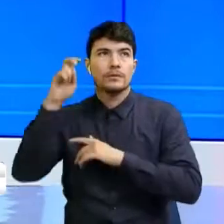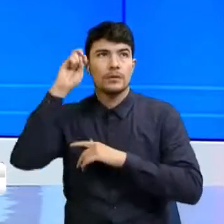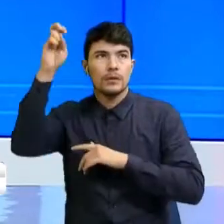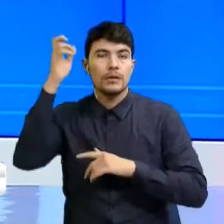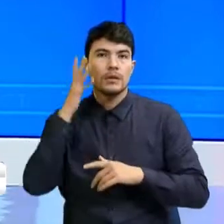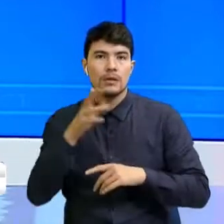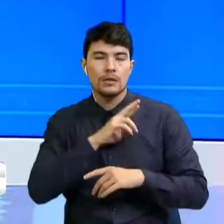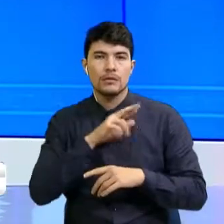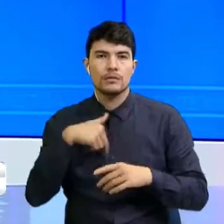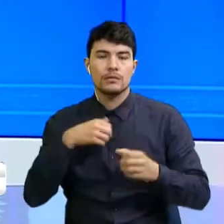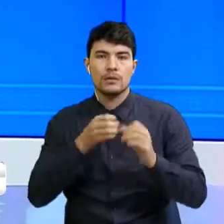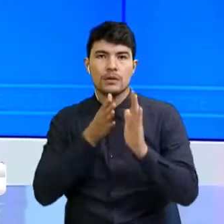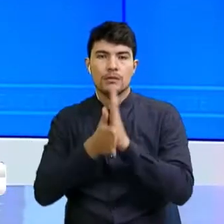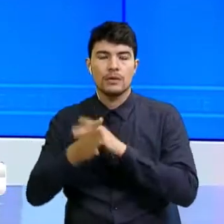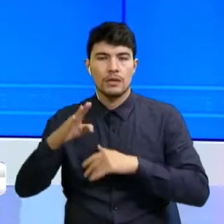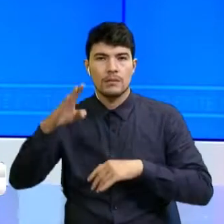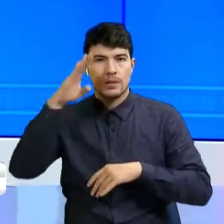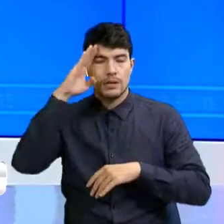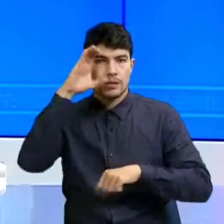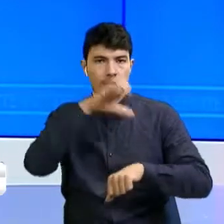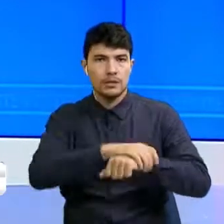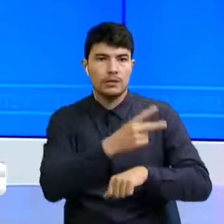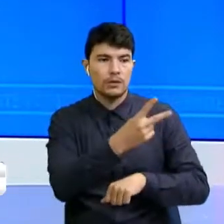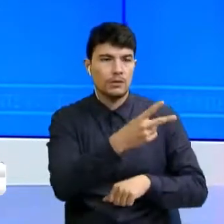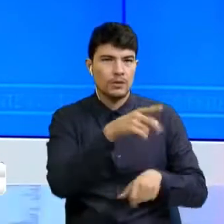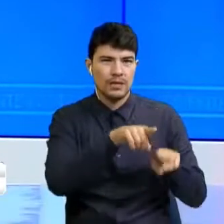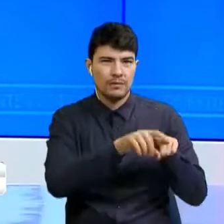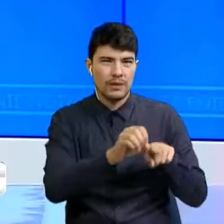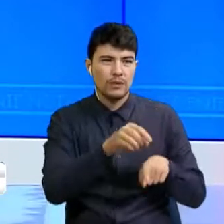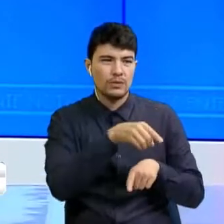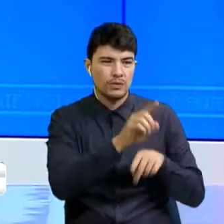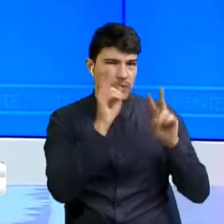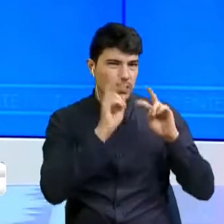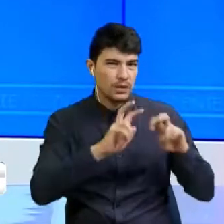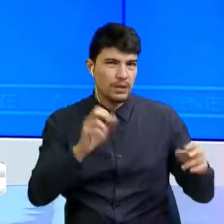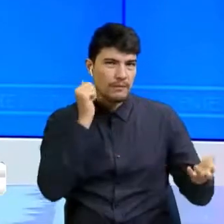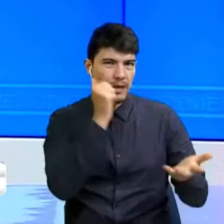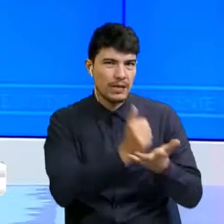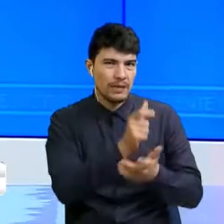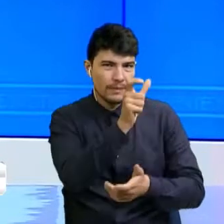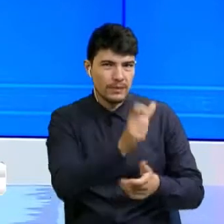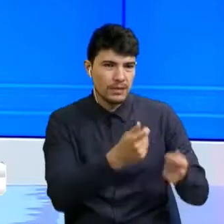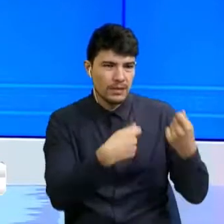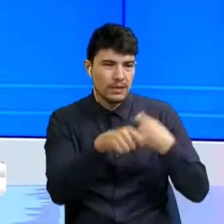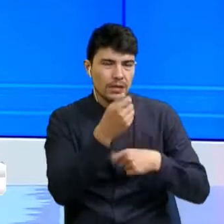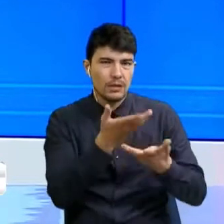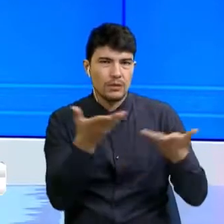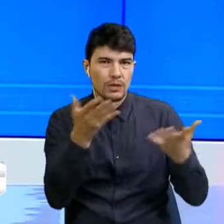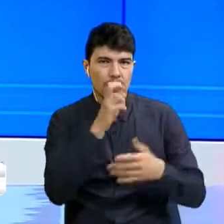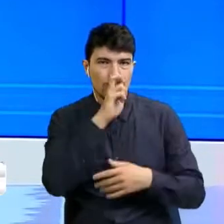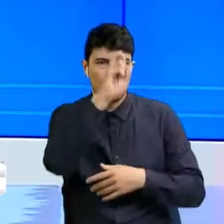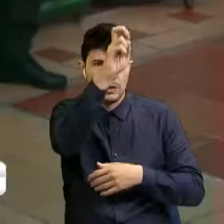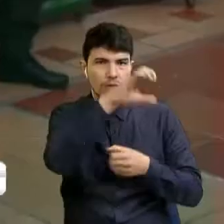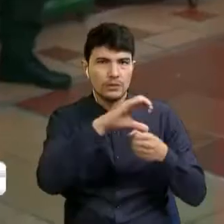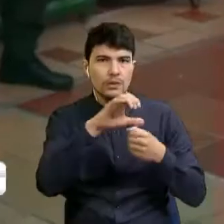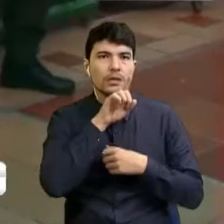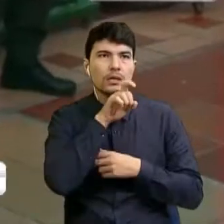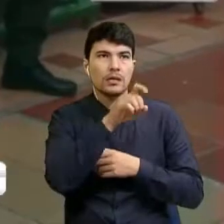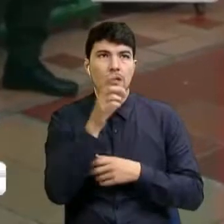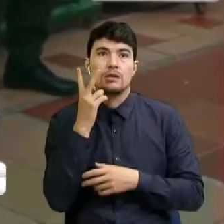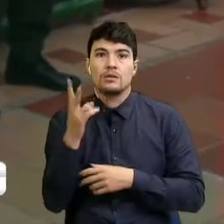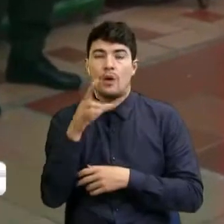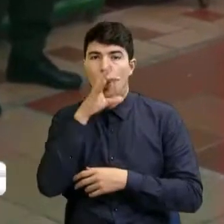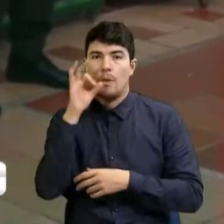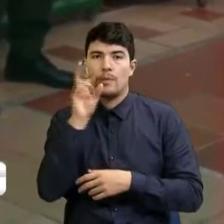contamos que la policía capturó a dos hermanos que están investigados por el homicidio de un comerciante en el norte de la ciudad de bucaramanga estos dos